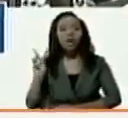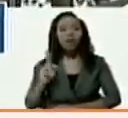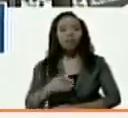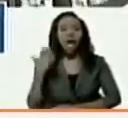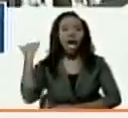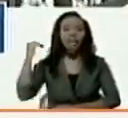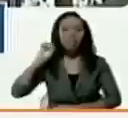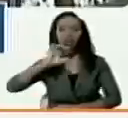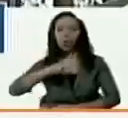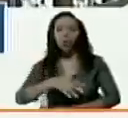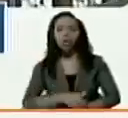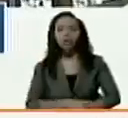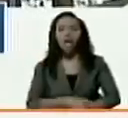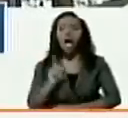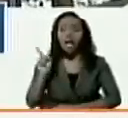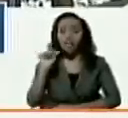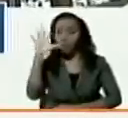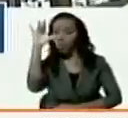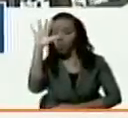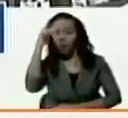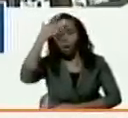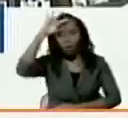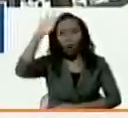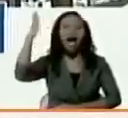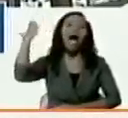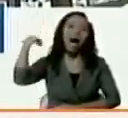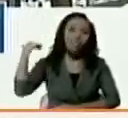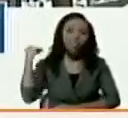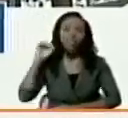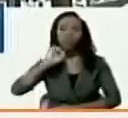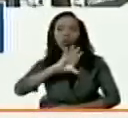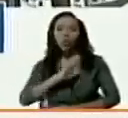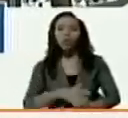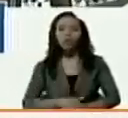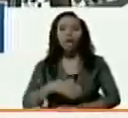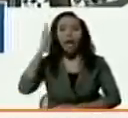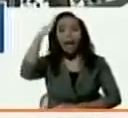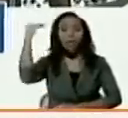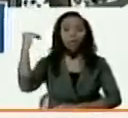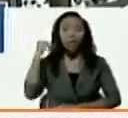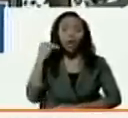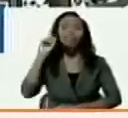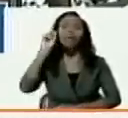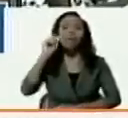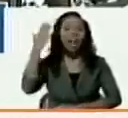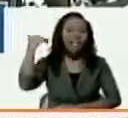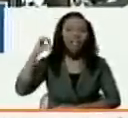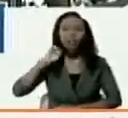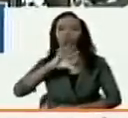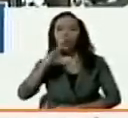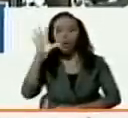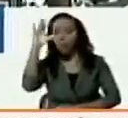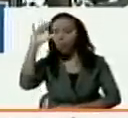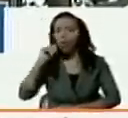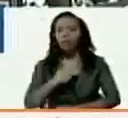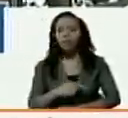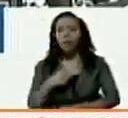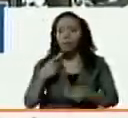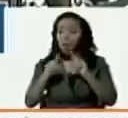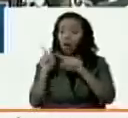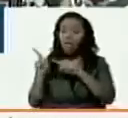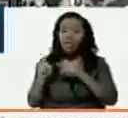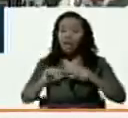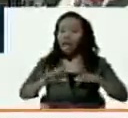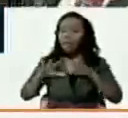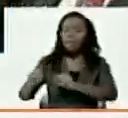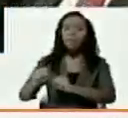Así se burlaban en Cuba. En Corea se han burlado. Y ahí está, el imperialismo no ha podido con